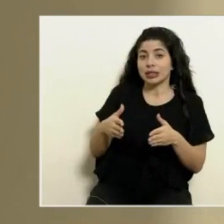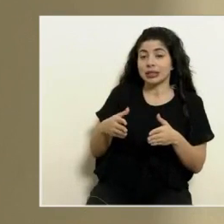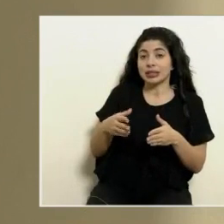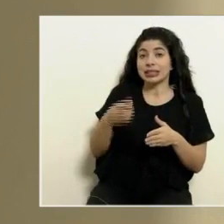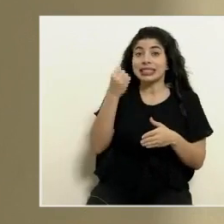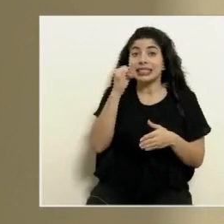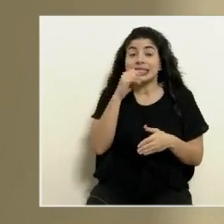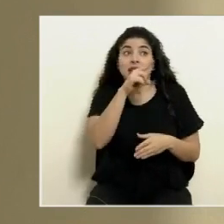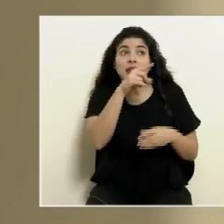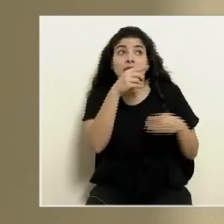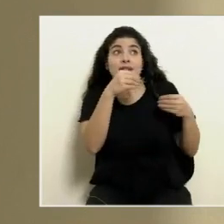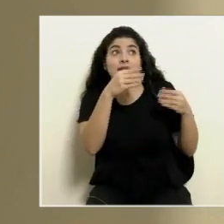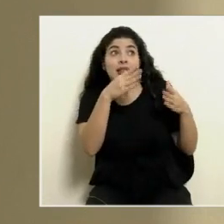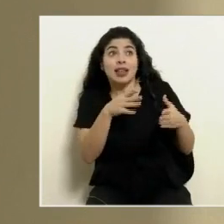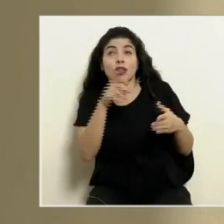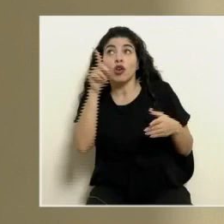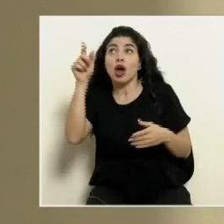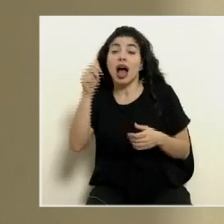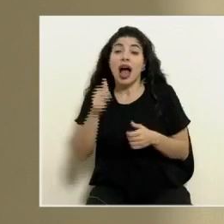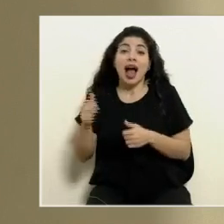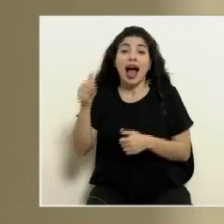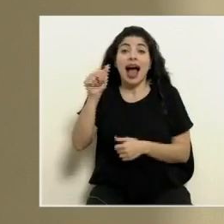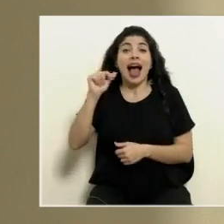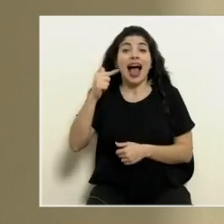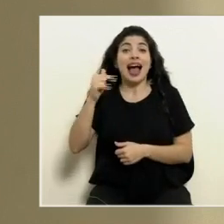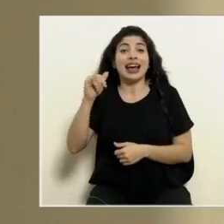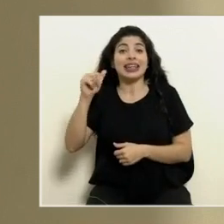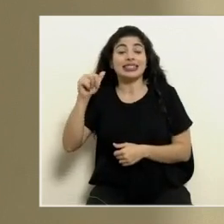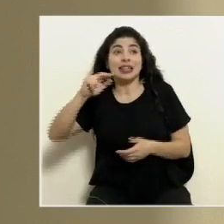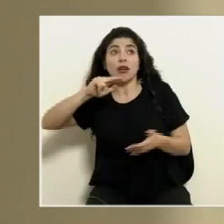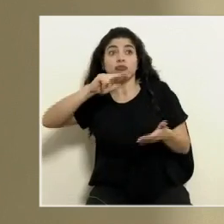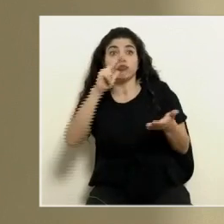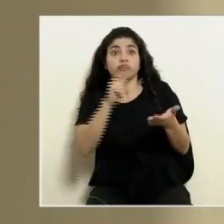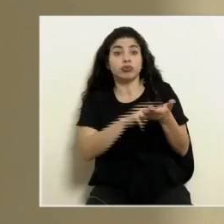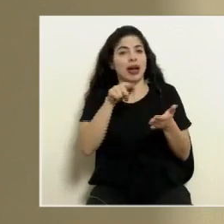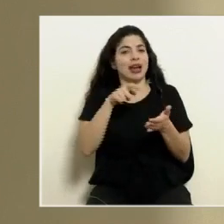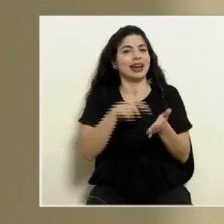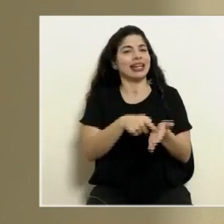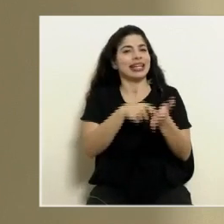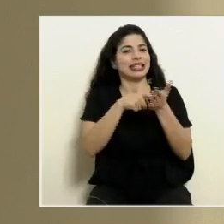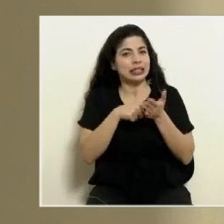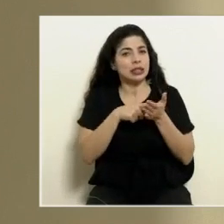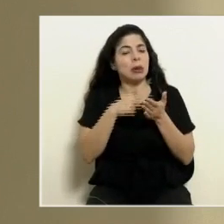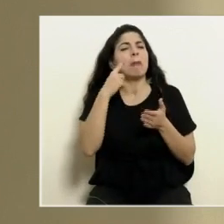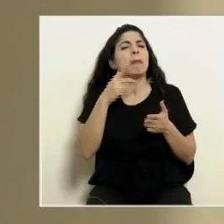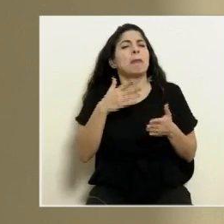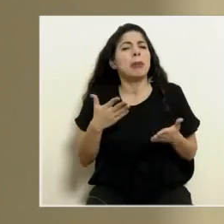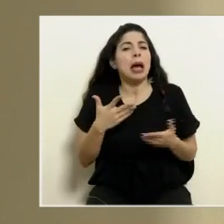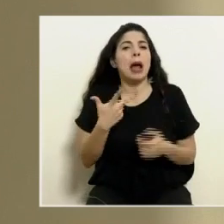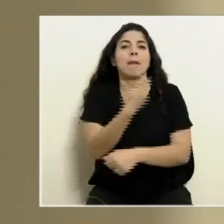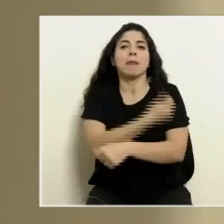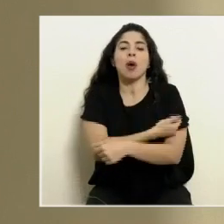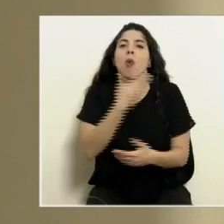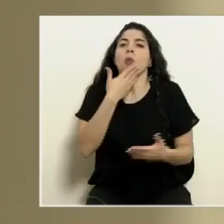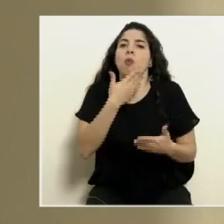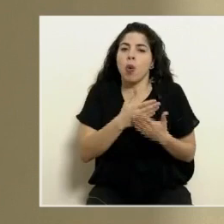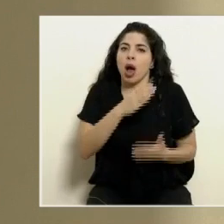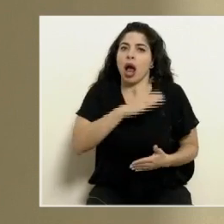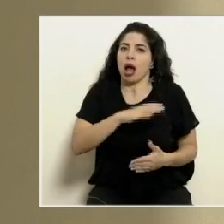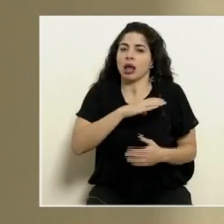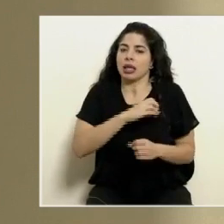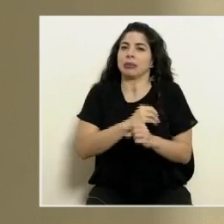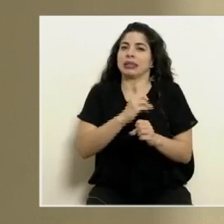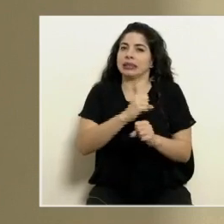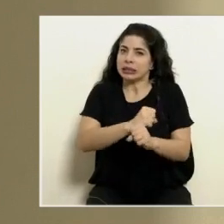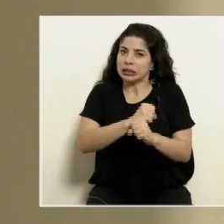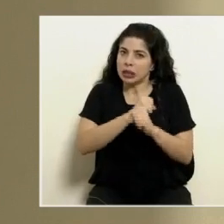la aprobación de una agencia estricta reguladora. Recordemos que es un requisito para poder llevar vacuna de seguridad, de calidad a la población.